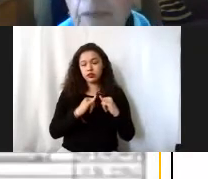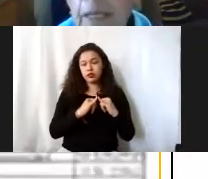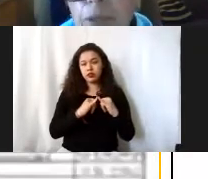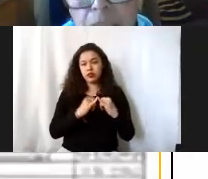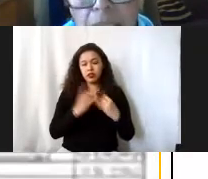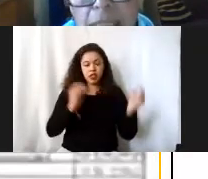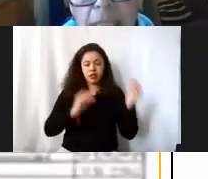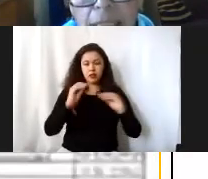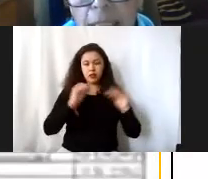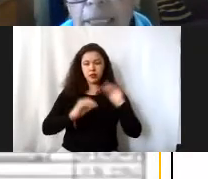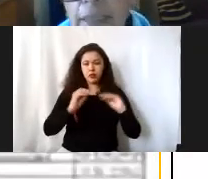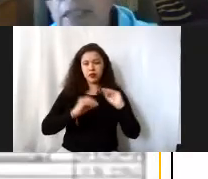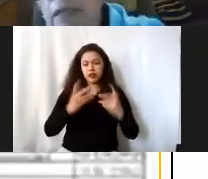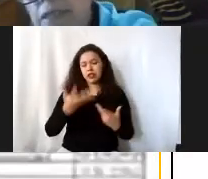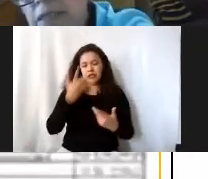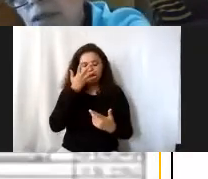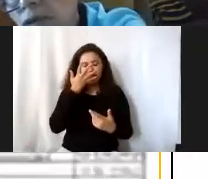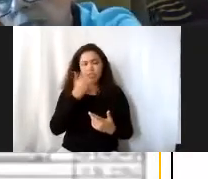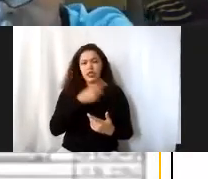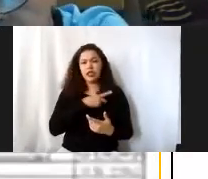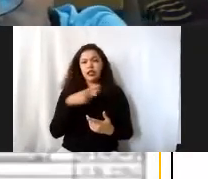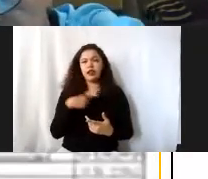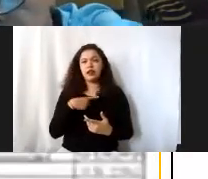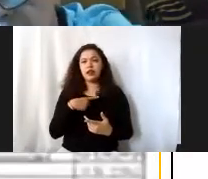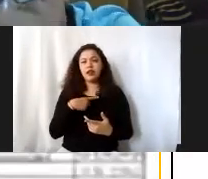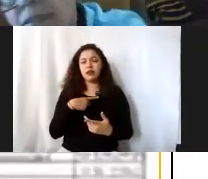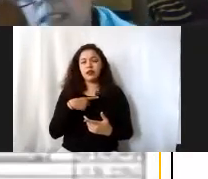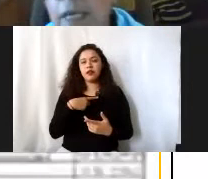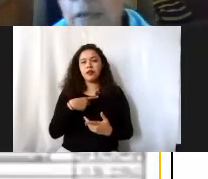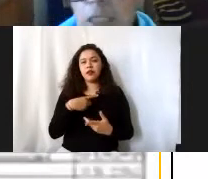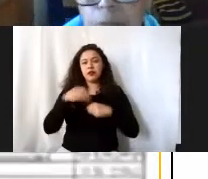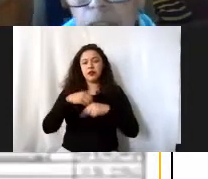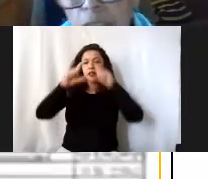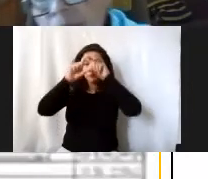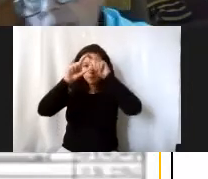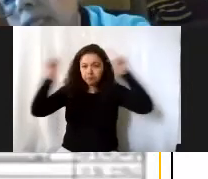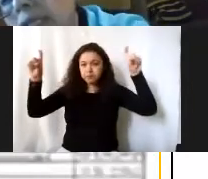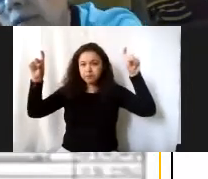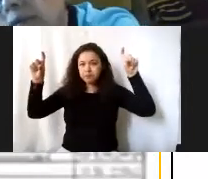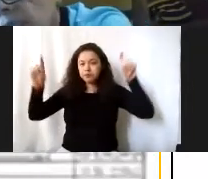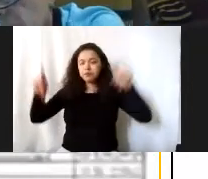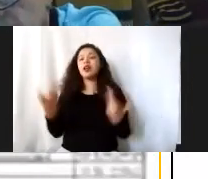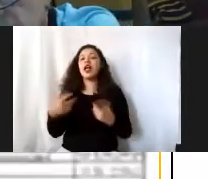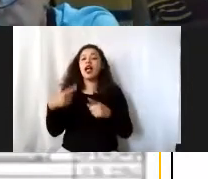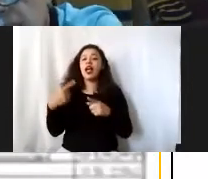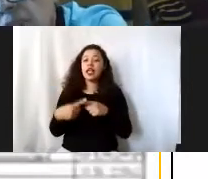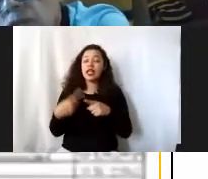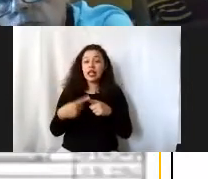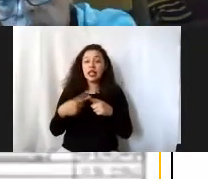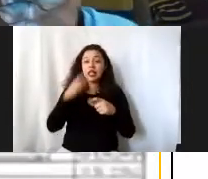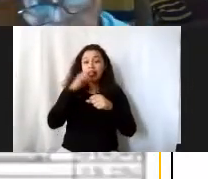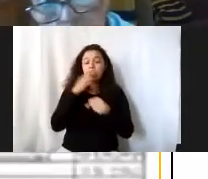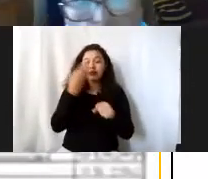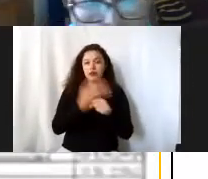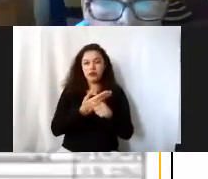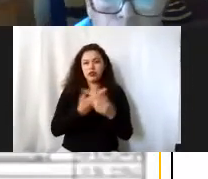seria, pues tiene que tener ese encabezado. ¿Quiénes son las instancias responsables? Aquí el encabezado no nos está dando con